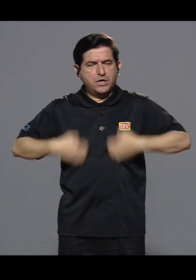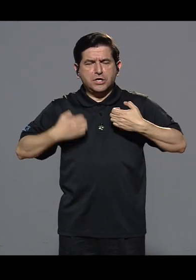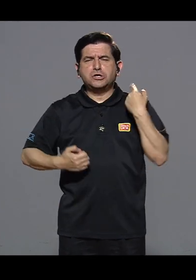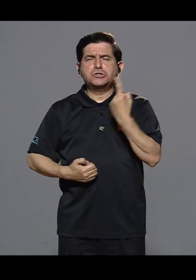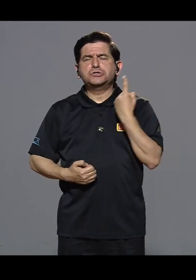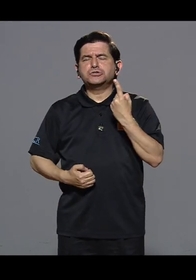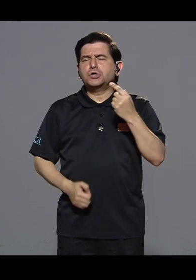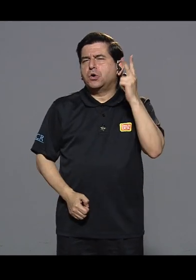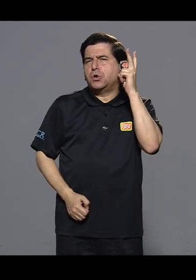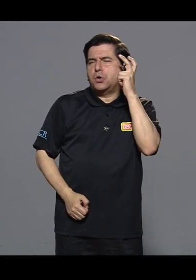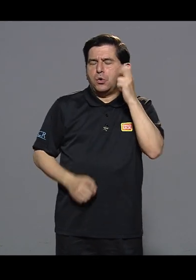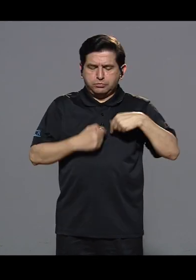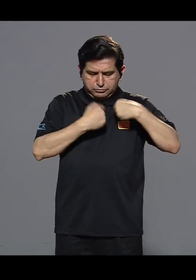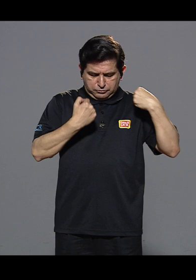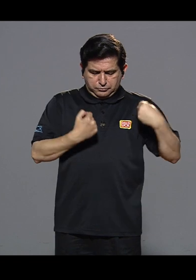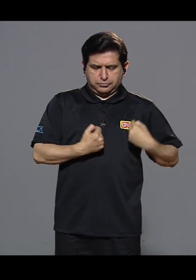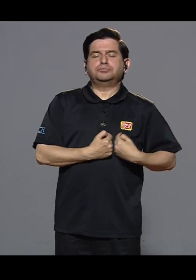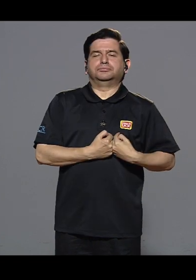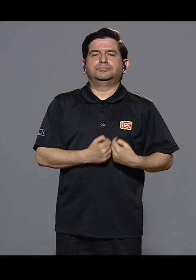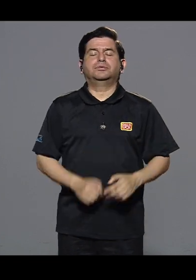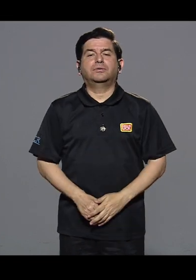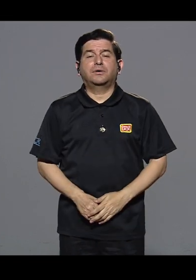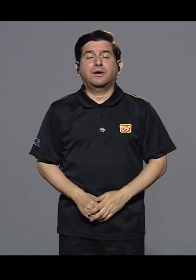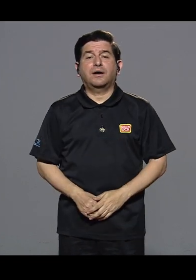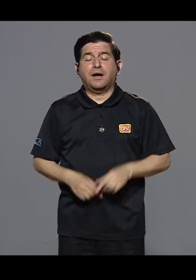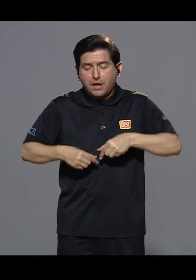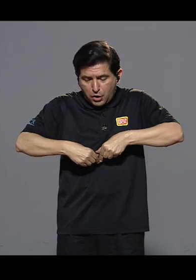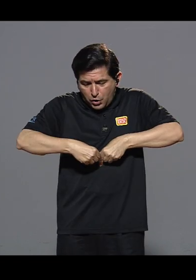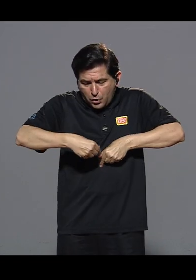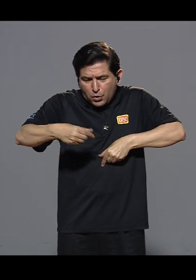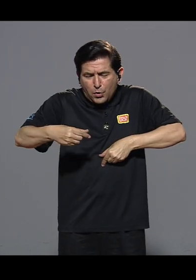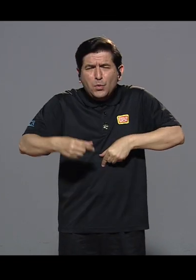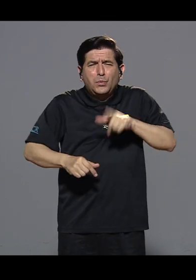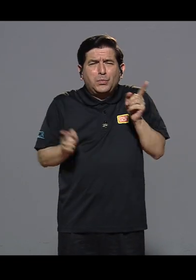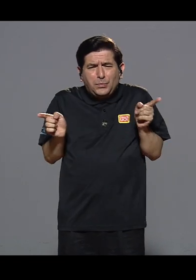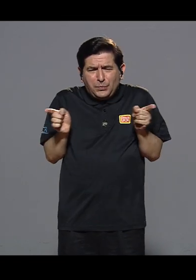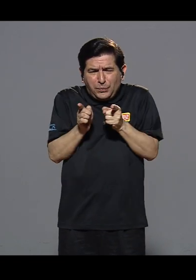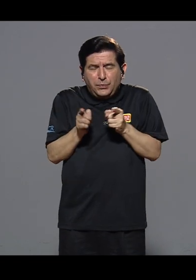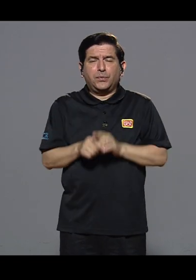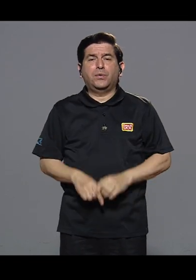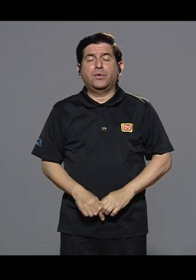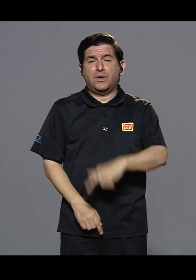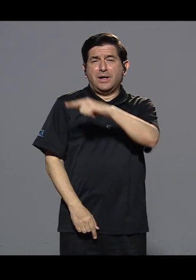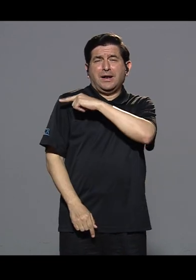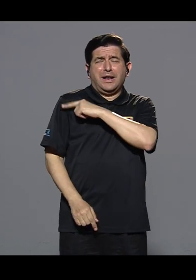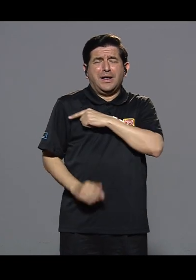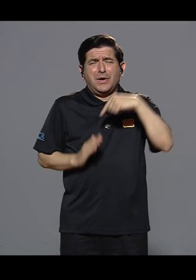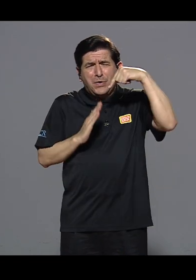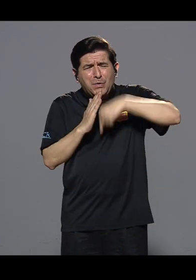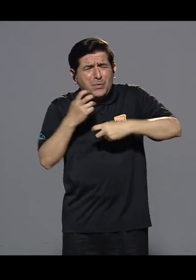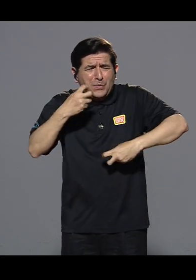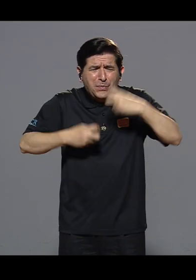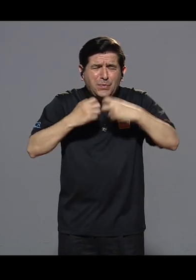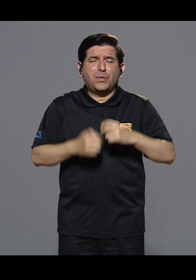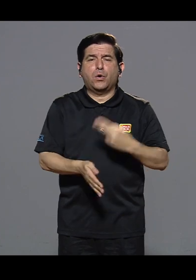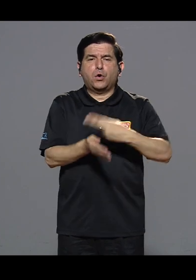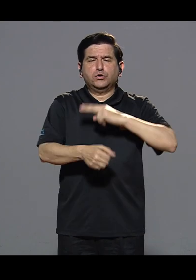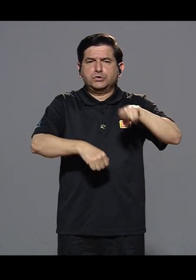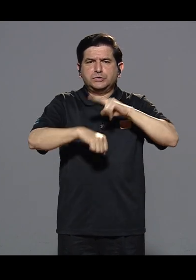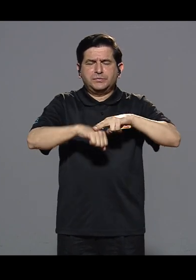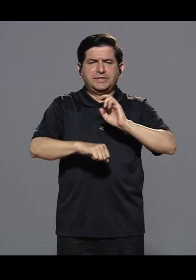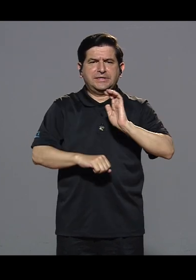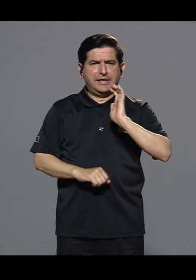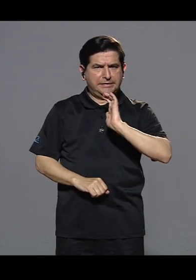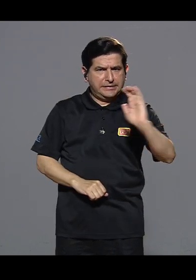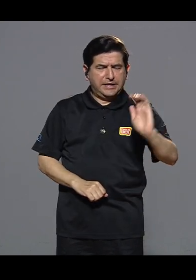oía el corazoncito y el cordón umbilical era muy pequeño. Lionel estuvo muy grave en el hospital de niños, con